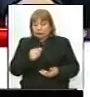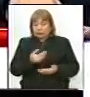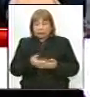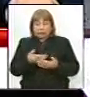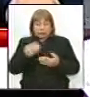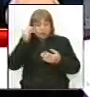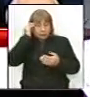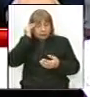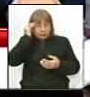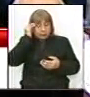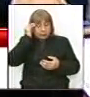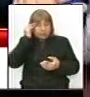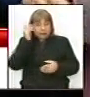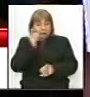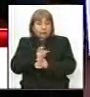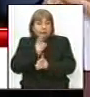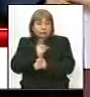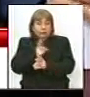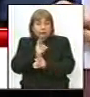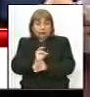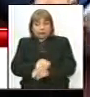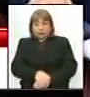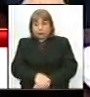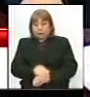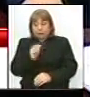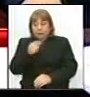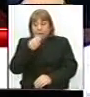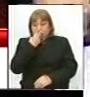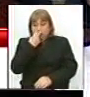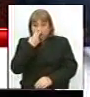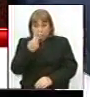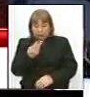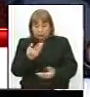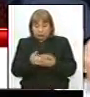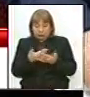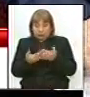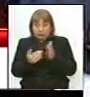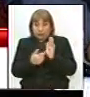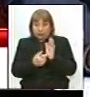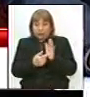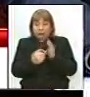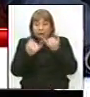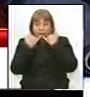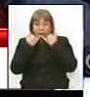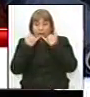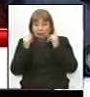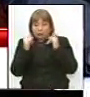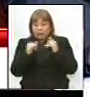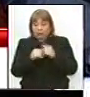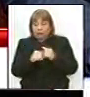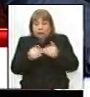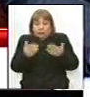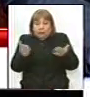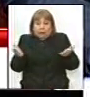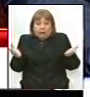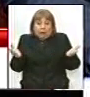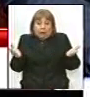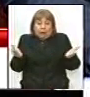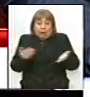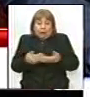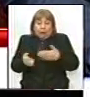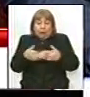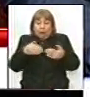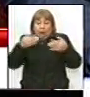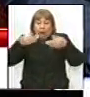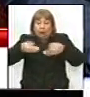de reflexión como es la comisión permanente si no vamos a seguir a lo que plantee el informe y pues claramente está